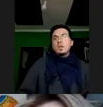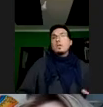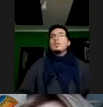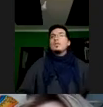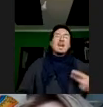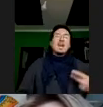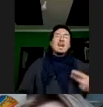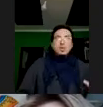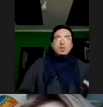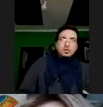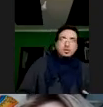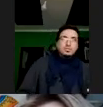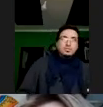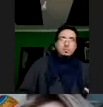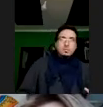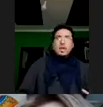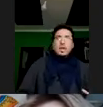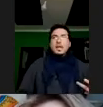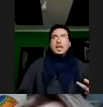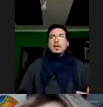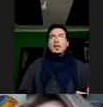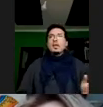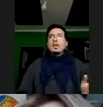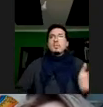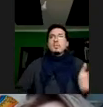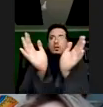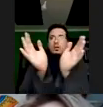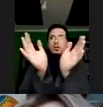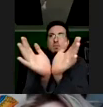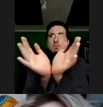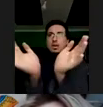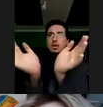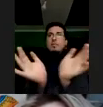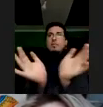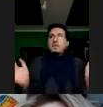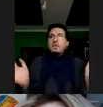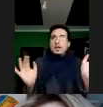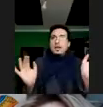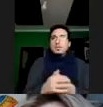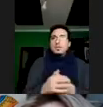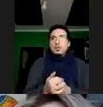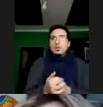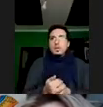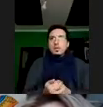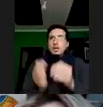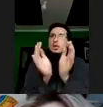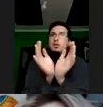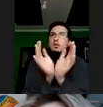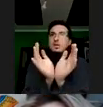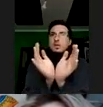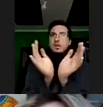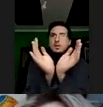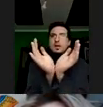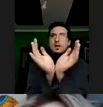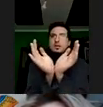ya estamos hablando de ángulos. En este caso ustedes están viendo la imagen que es muy parecida a la que vimos anteriormente.